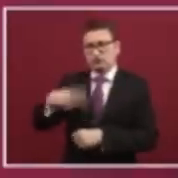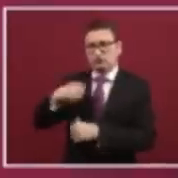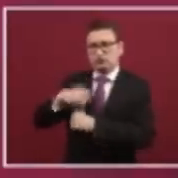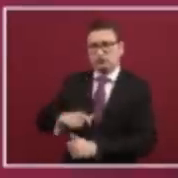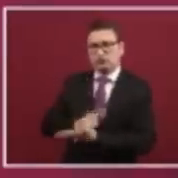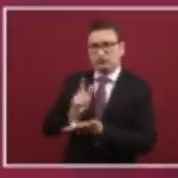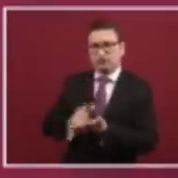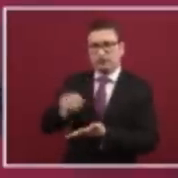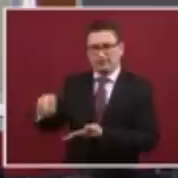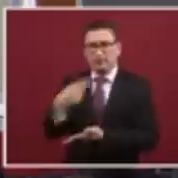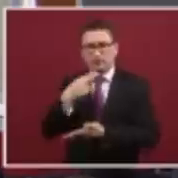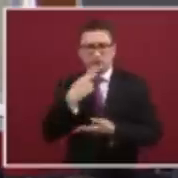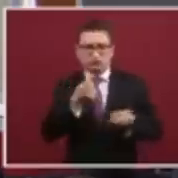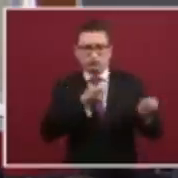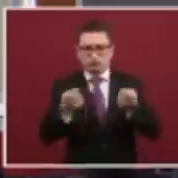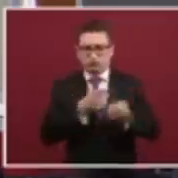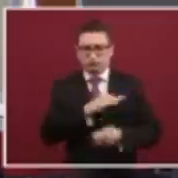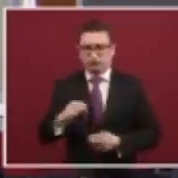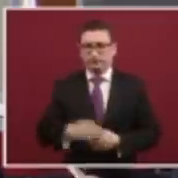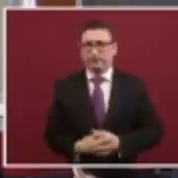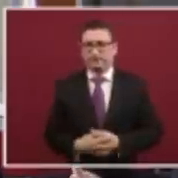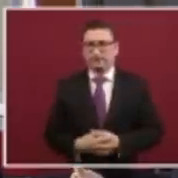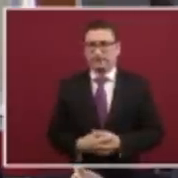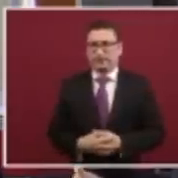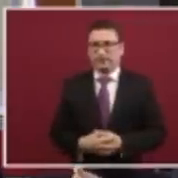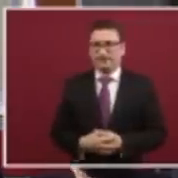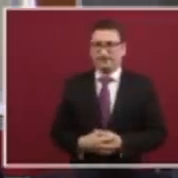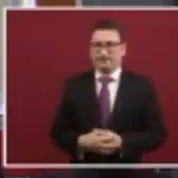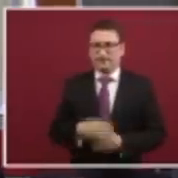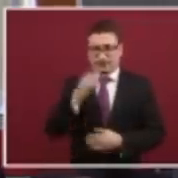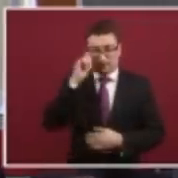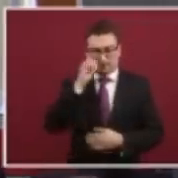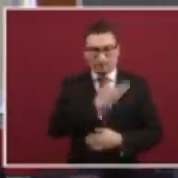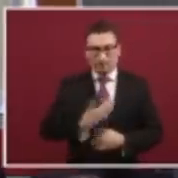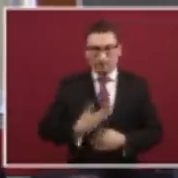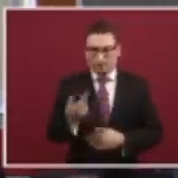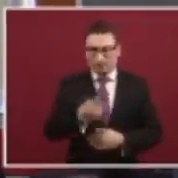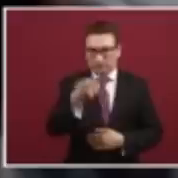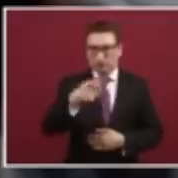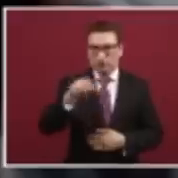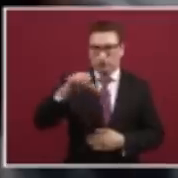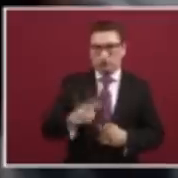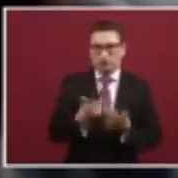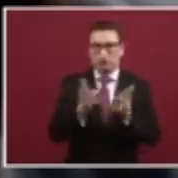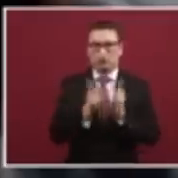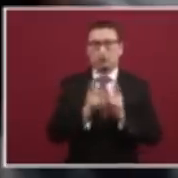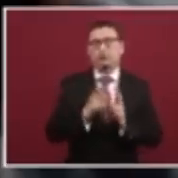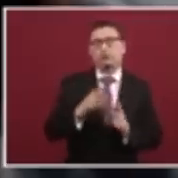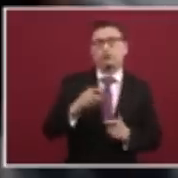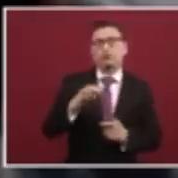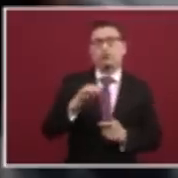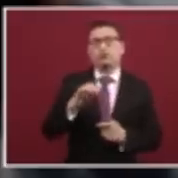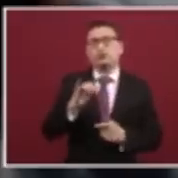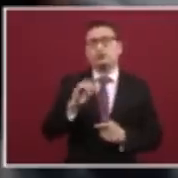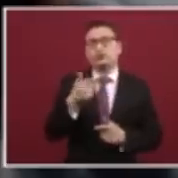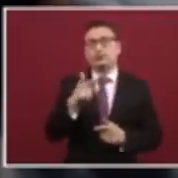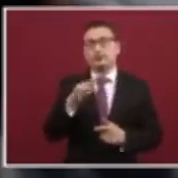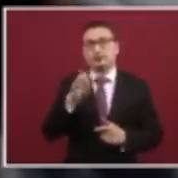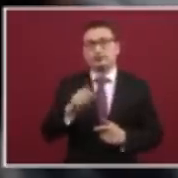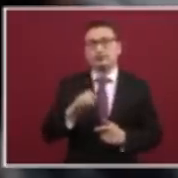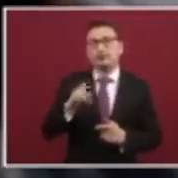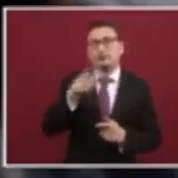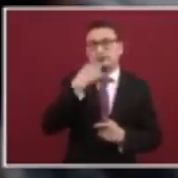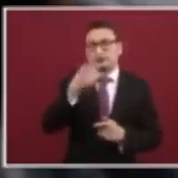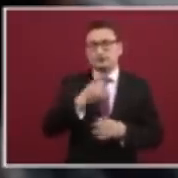legales. Presidente, además en el tema de seguridad, hoy Grupo Imagen Multimedia publica datos del